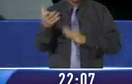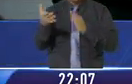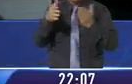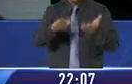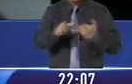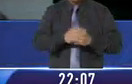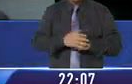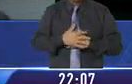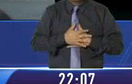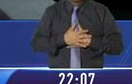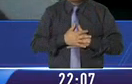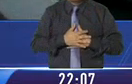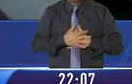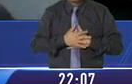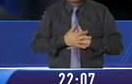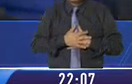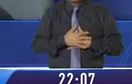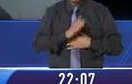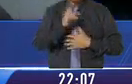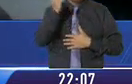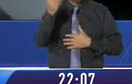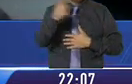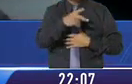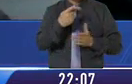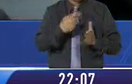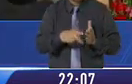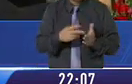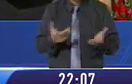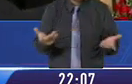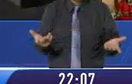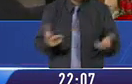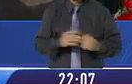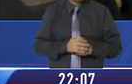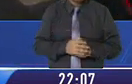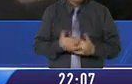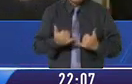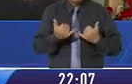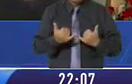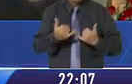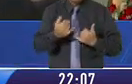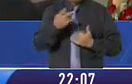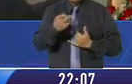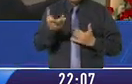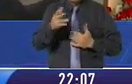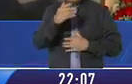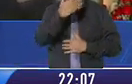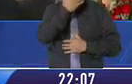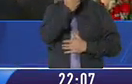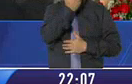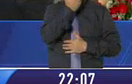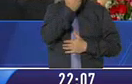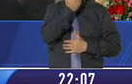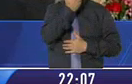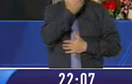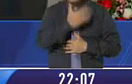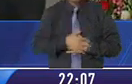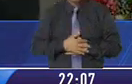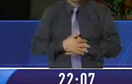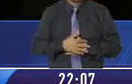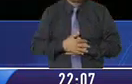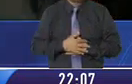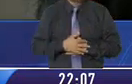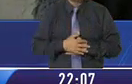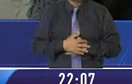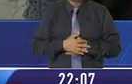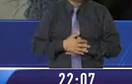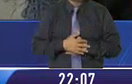este mundo terrenal. No entienden cómo pasó todo. Aún tratan de asimilar la pérdida de sus allegados en medio de la